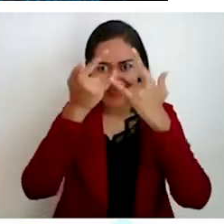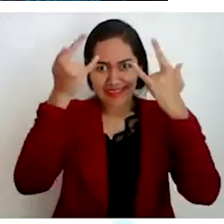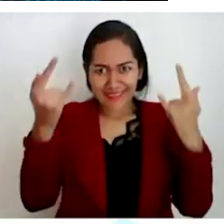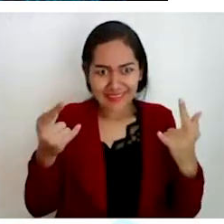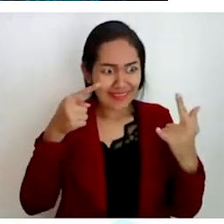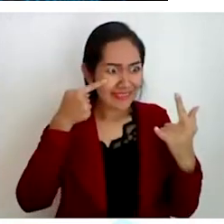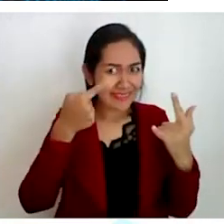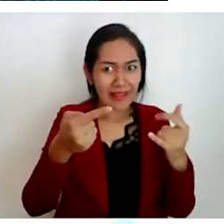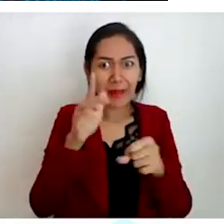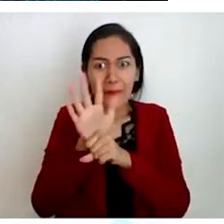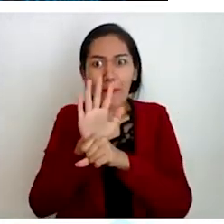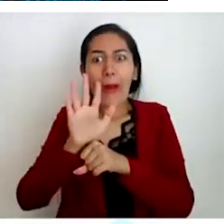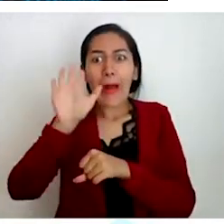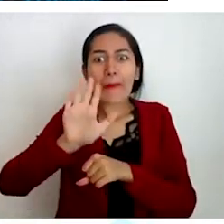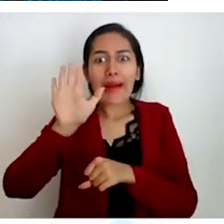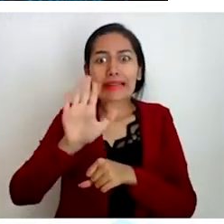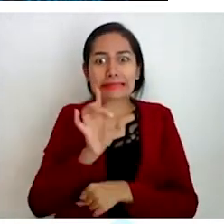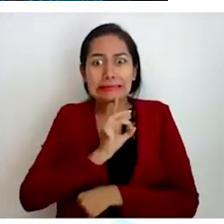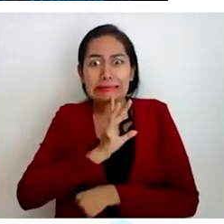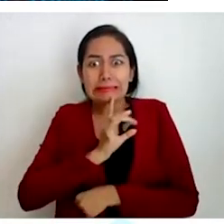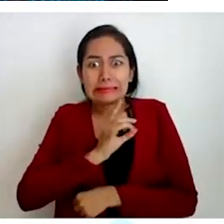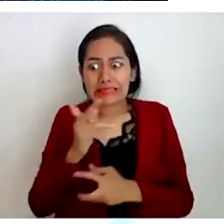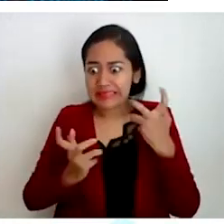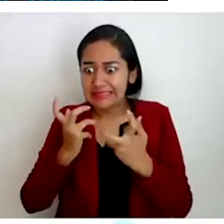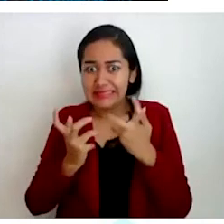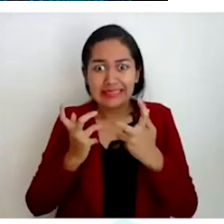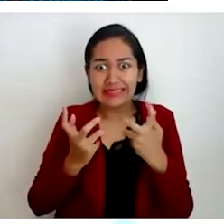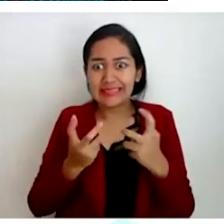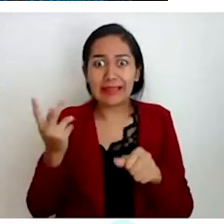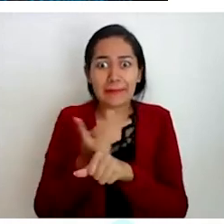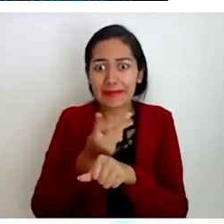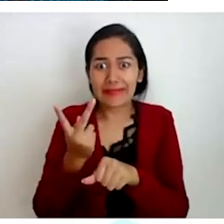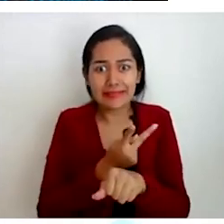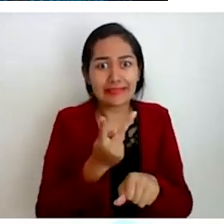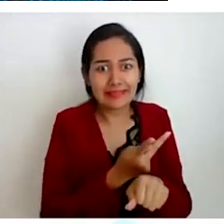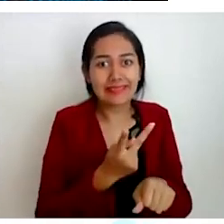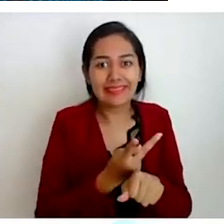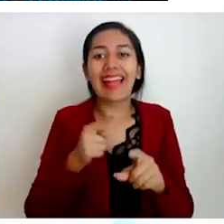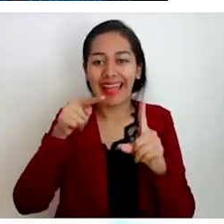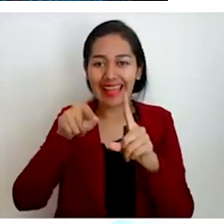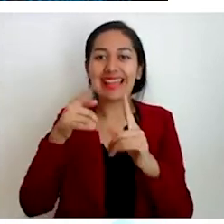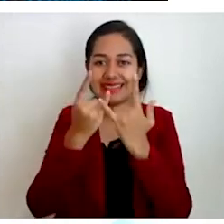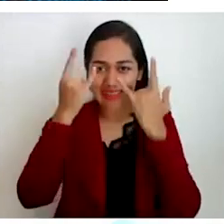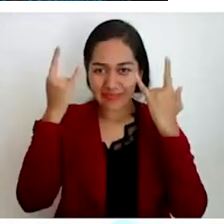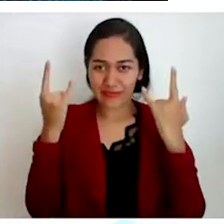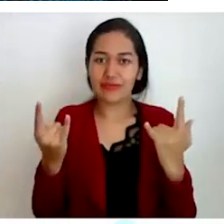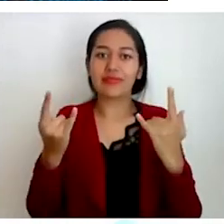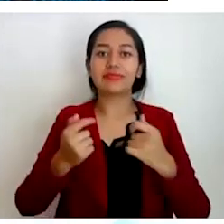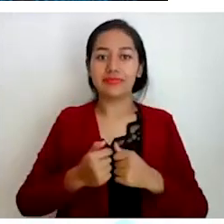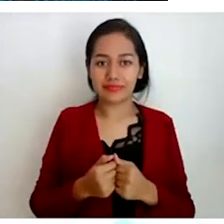de misterio y de suspenso, ¿no? En alrededor del ébola, claro, en su nivel